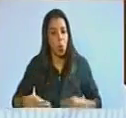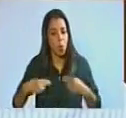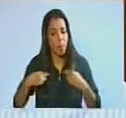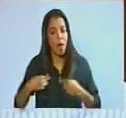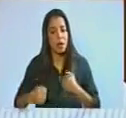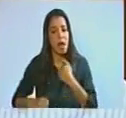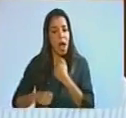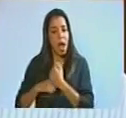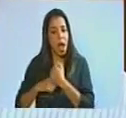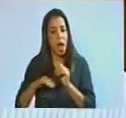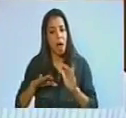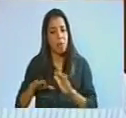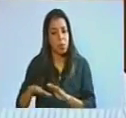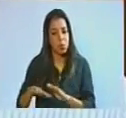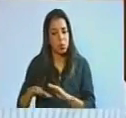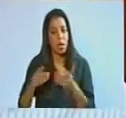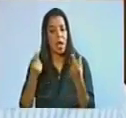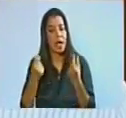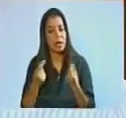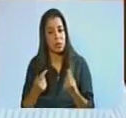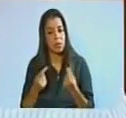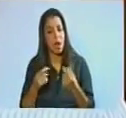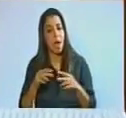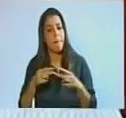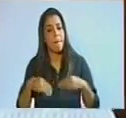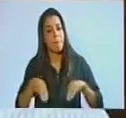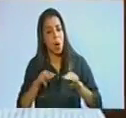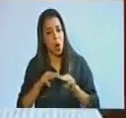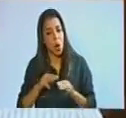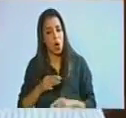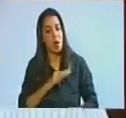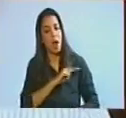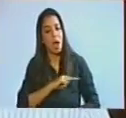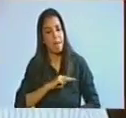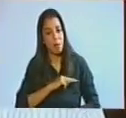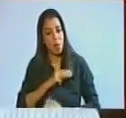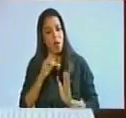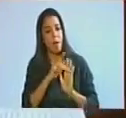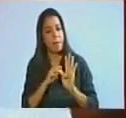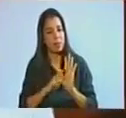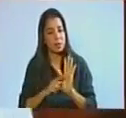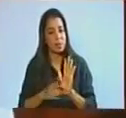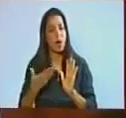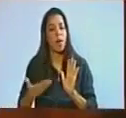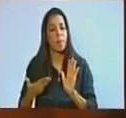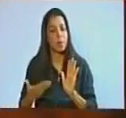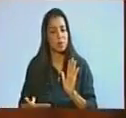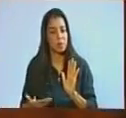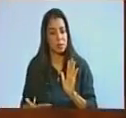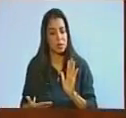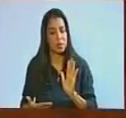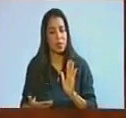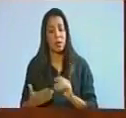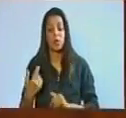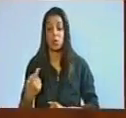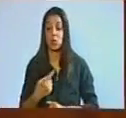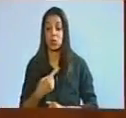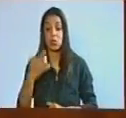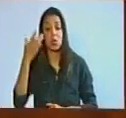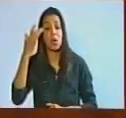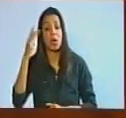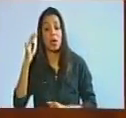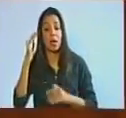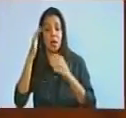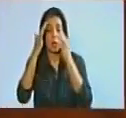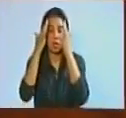una economía con ética, con principios, y que nunca más, nosotros tenemos que buscar la